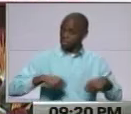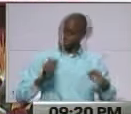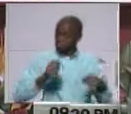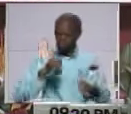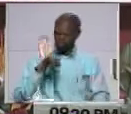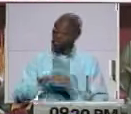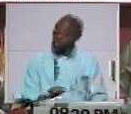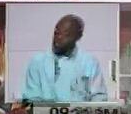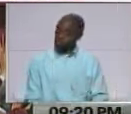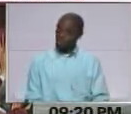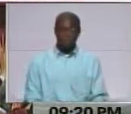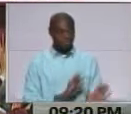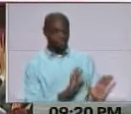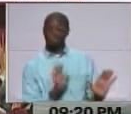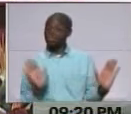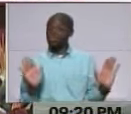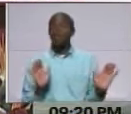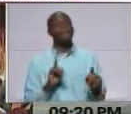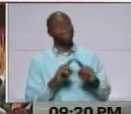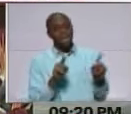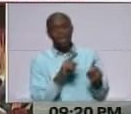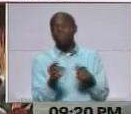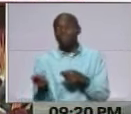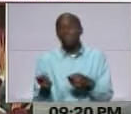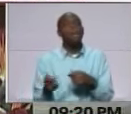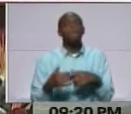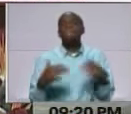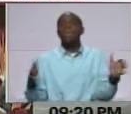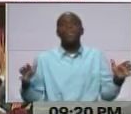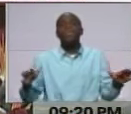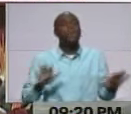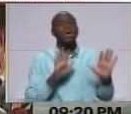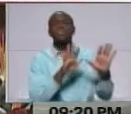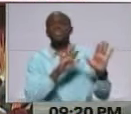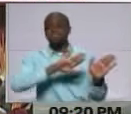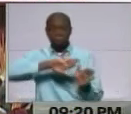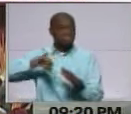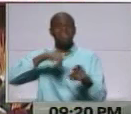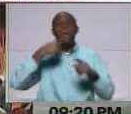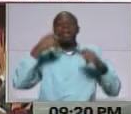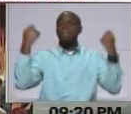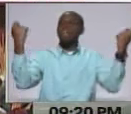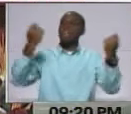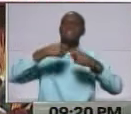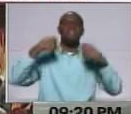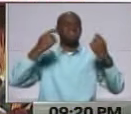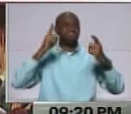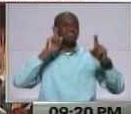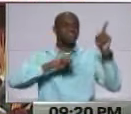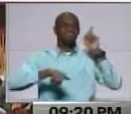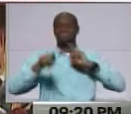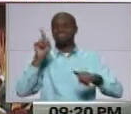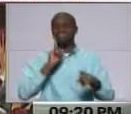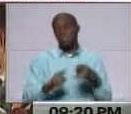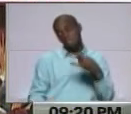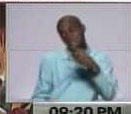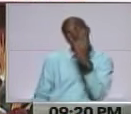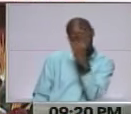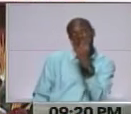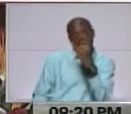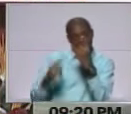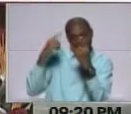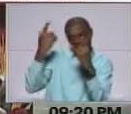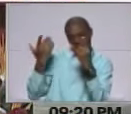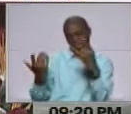No le dejaba para más nadie. Pero ellos montan así. Ellos montan sus cosas, ¿vale? Y ellos creen que los demás